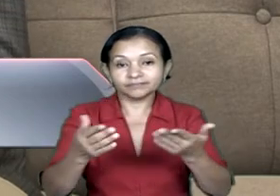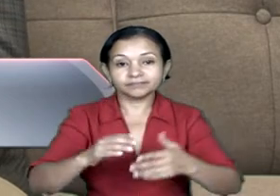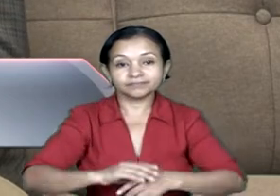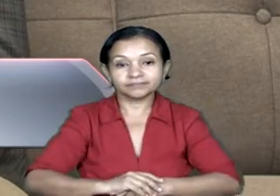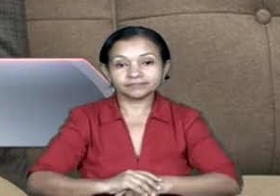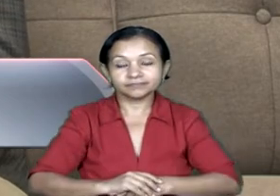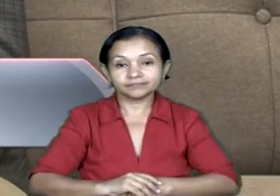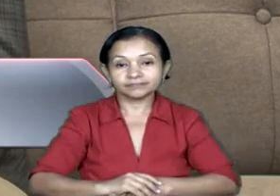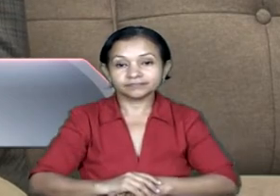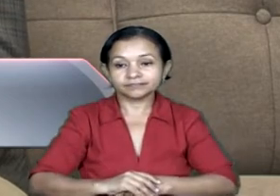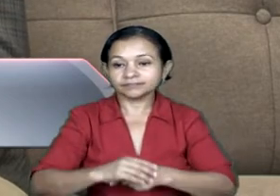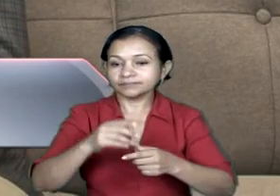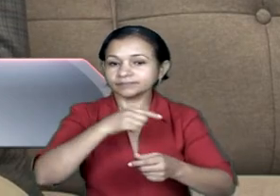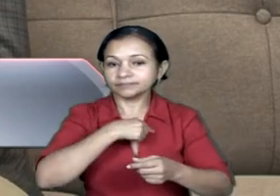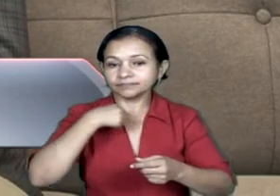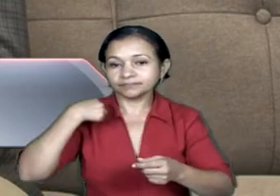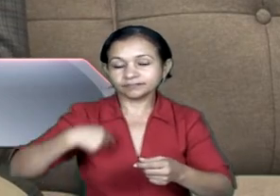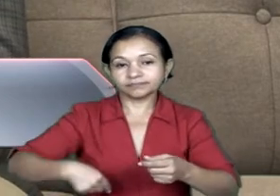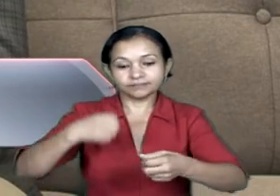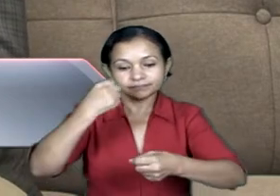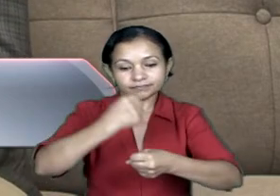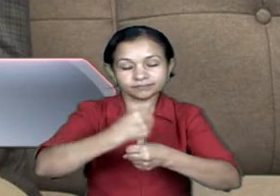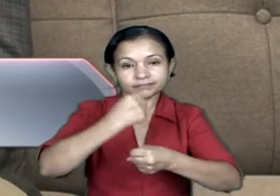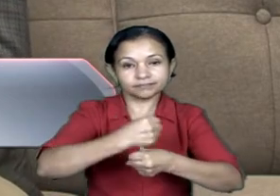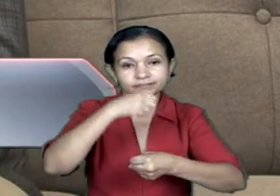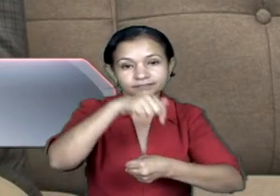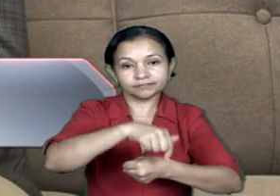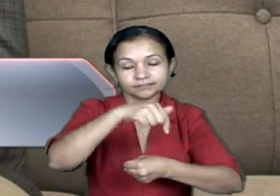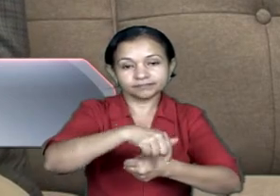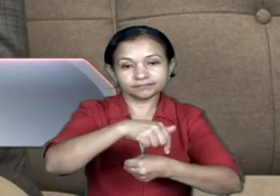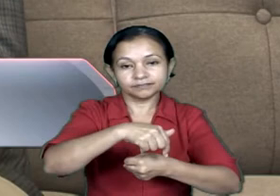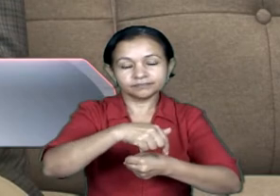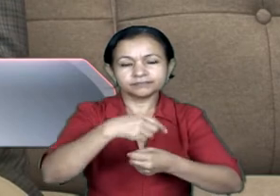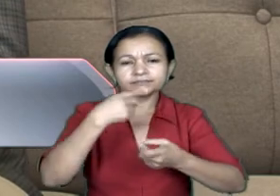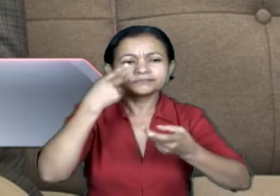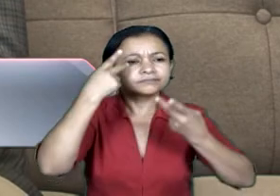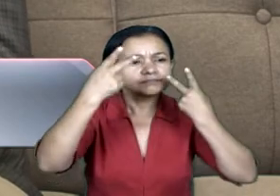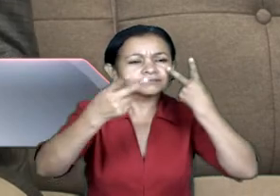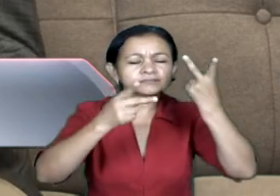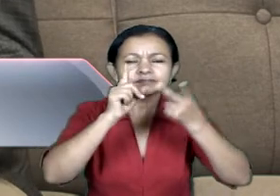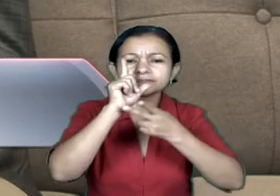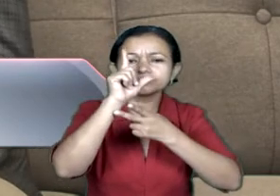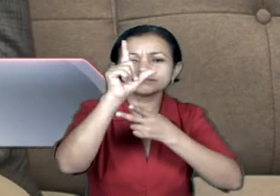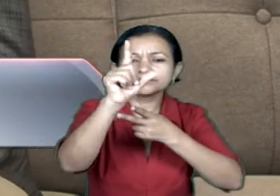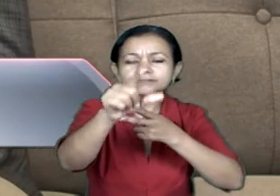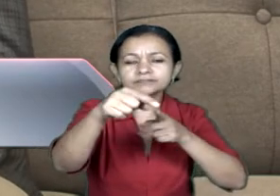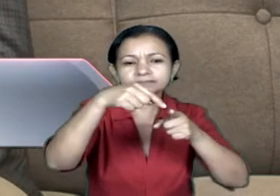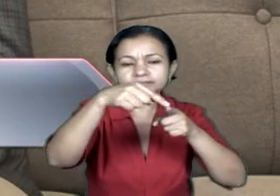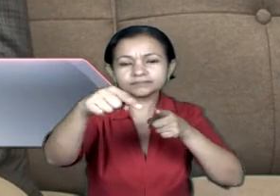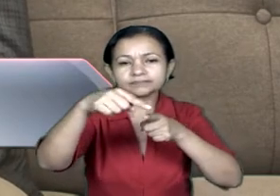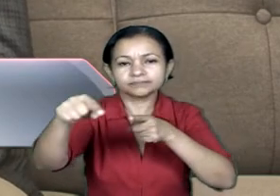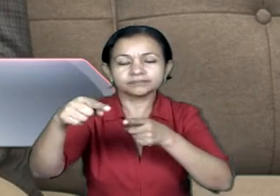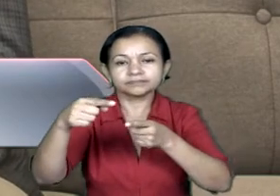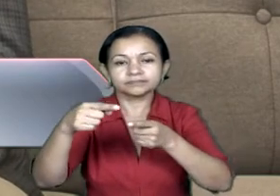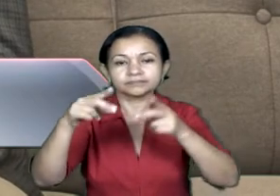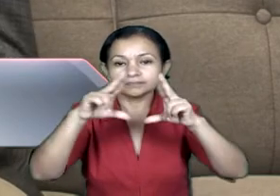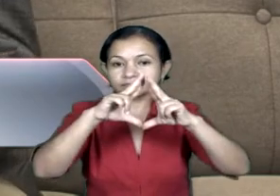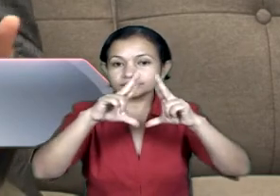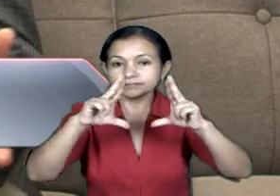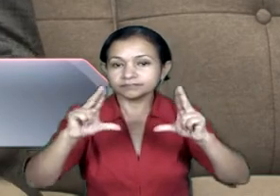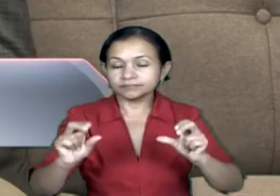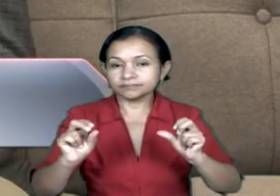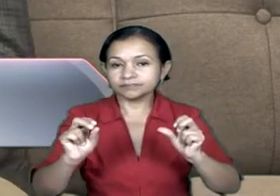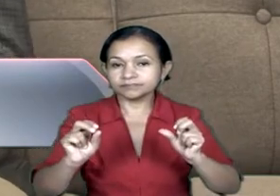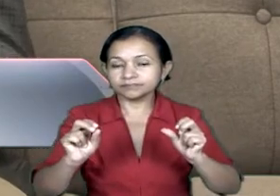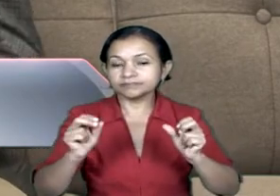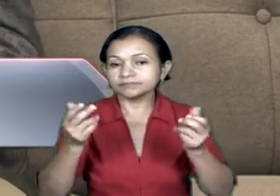la misión técnica de Taiwán, que trabaja acá, ¿no? Llegan al interior del país, que siempre también me fui a visitar el interior del